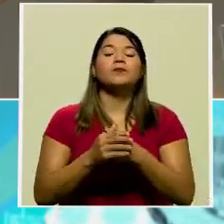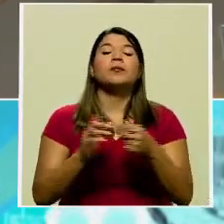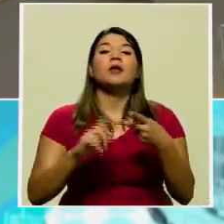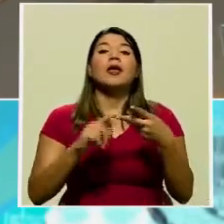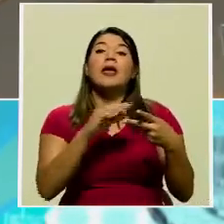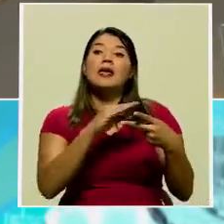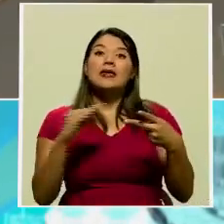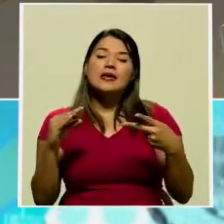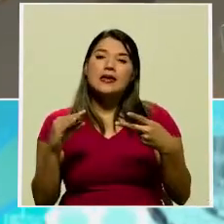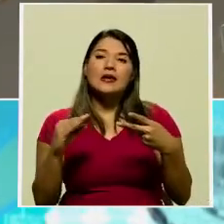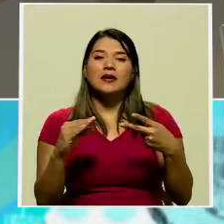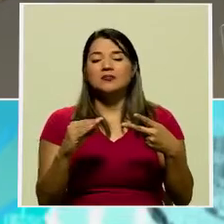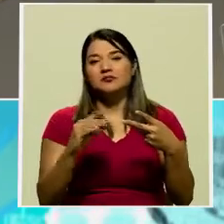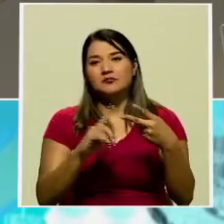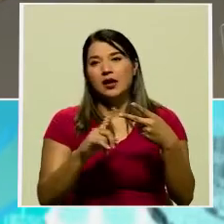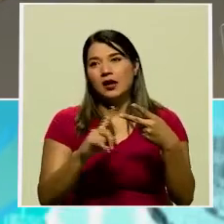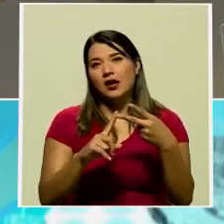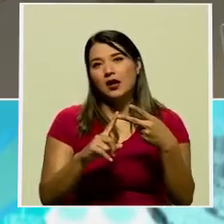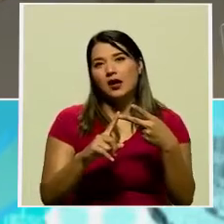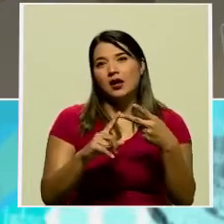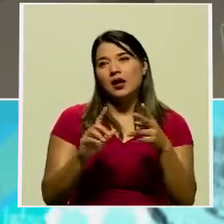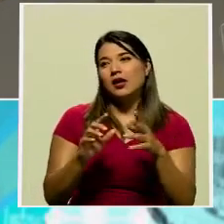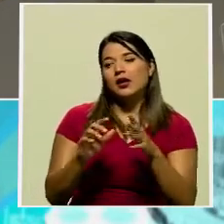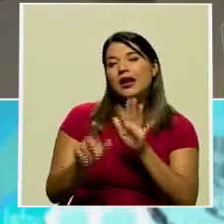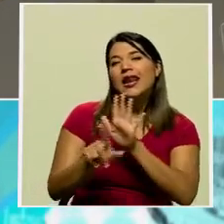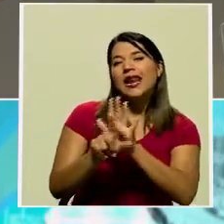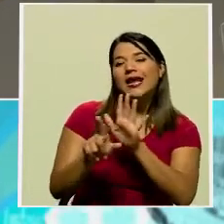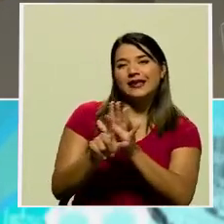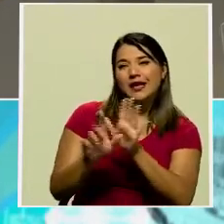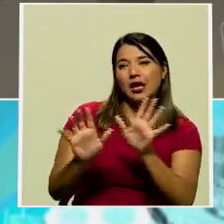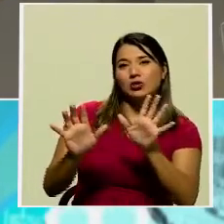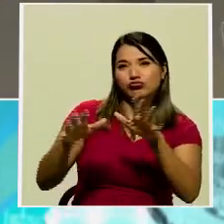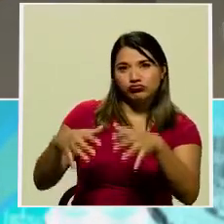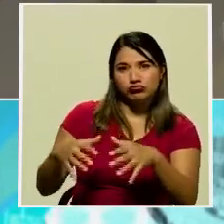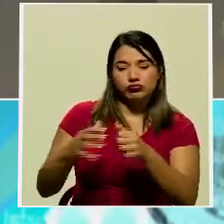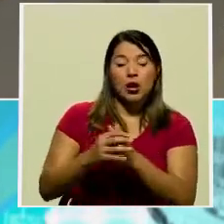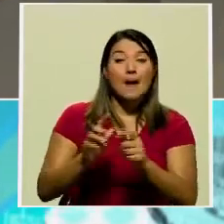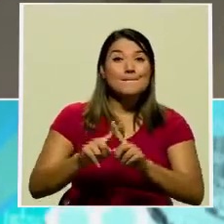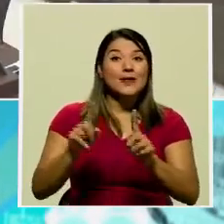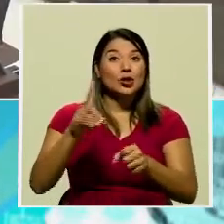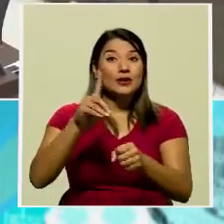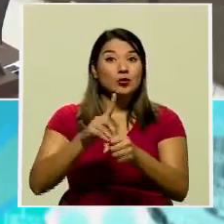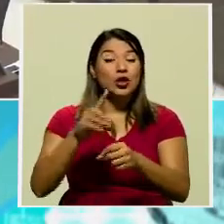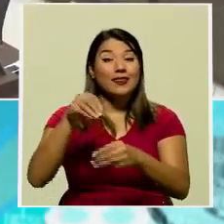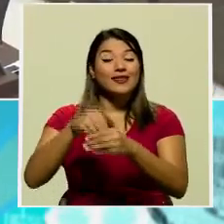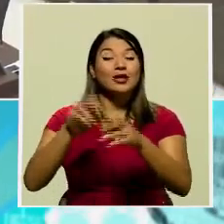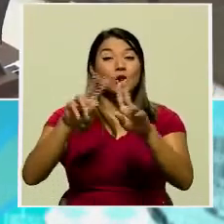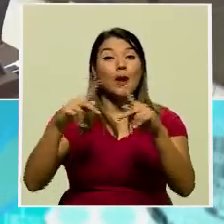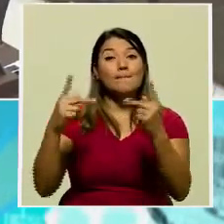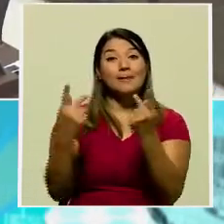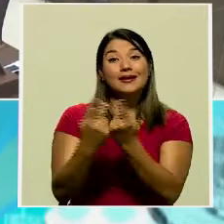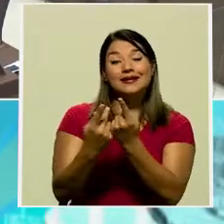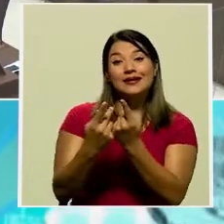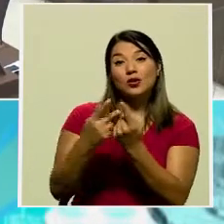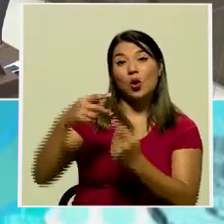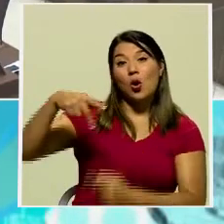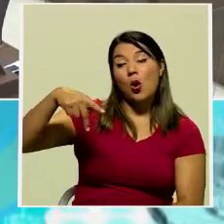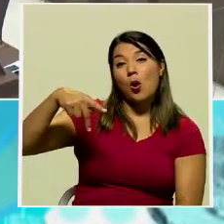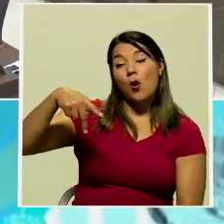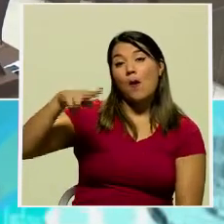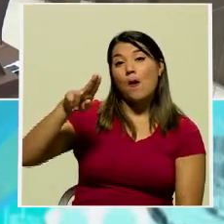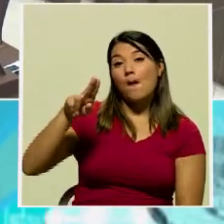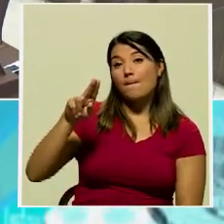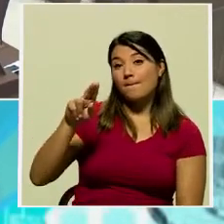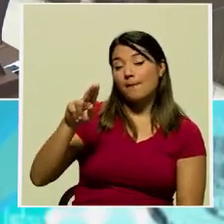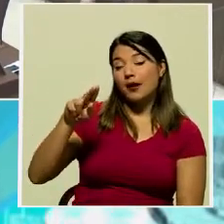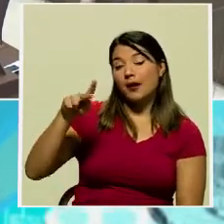principales grandes discusiones que están acá. Pero bueno, el diputado del Partido de Acción Ciudadana, Víctor Morales Mora, fue uno de los que